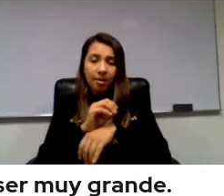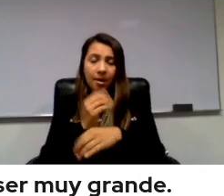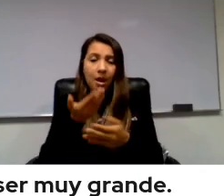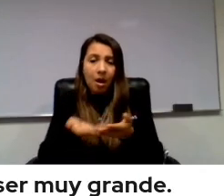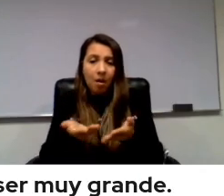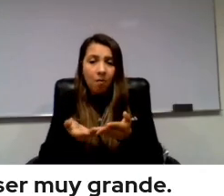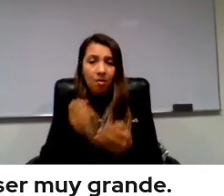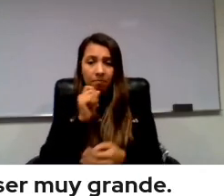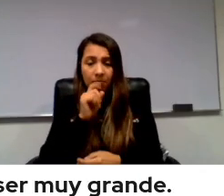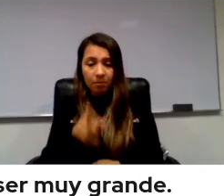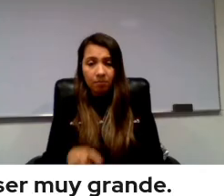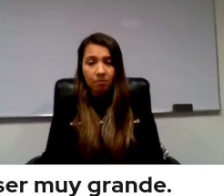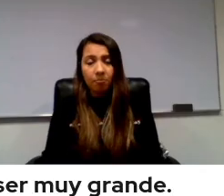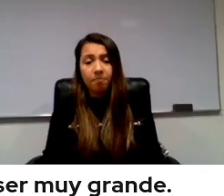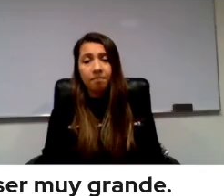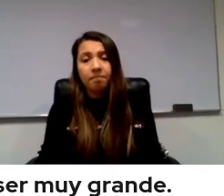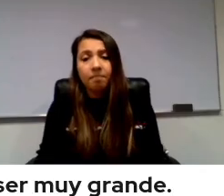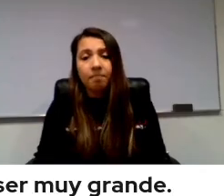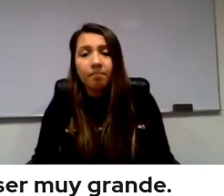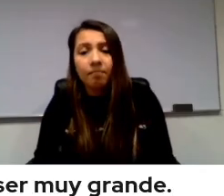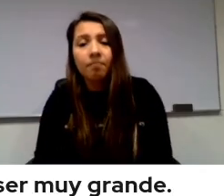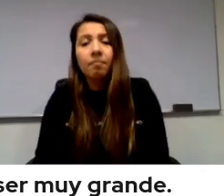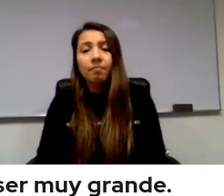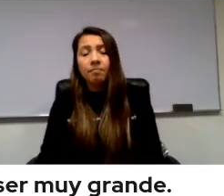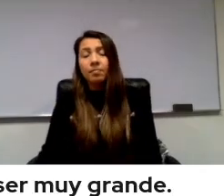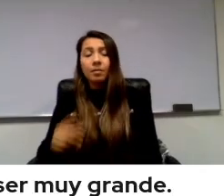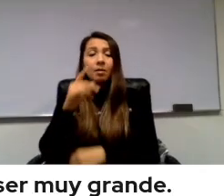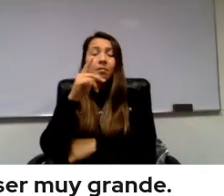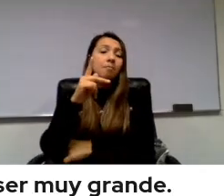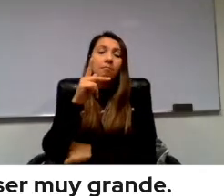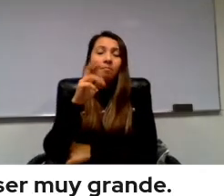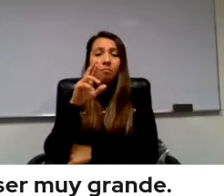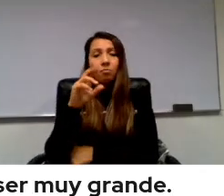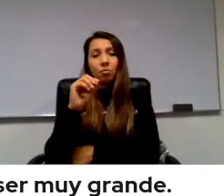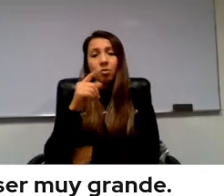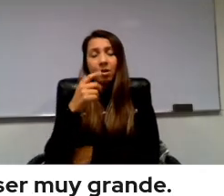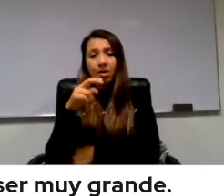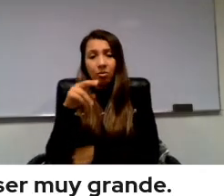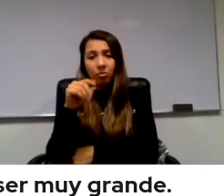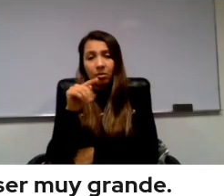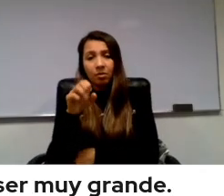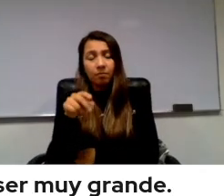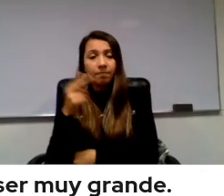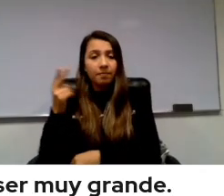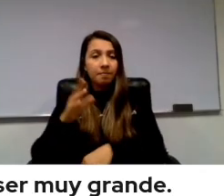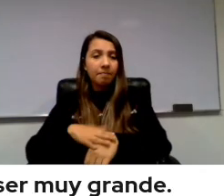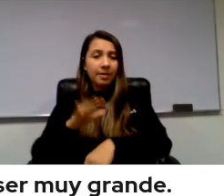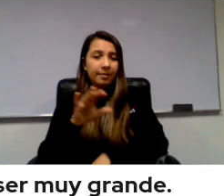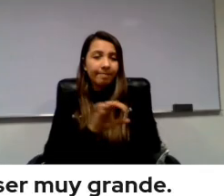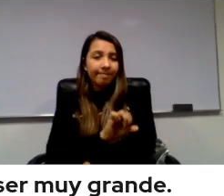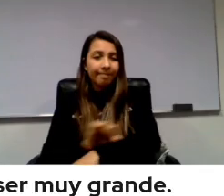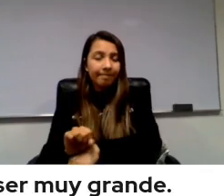¿no? Y los progenotes, pues sí, necesariamente tienen que ser más simples, ¿no? En principio,